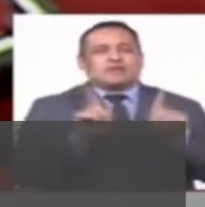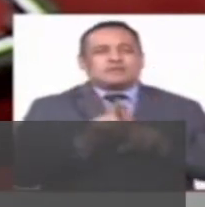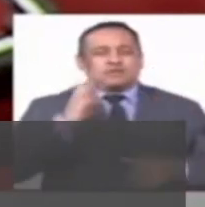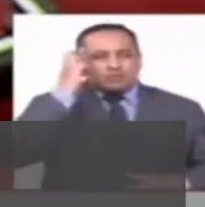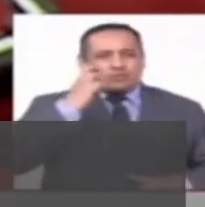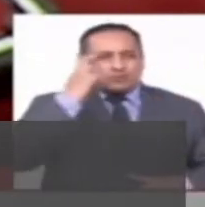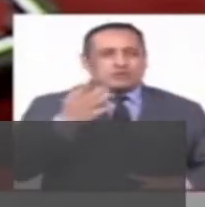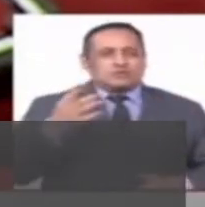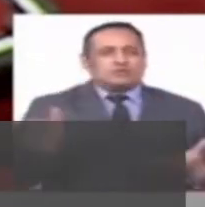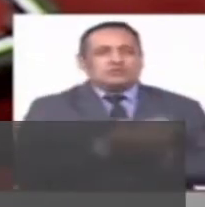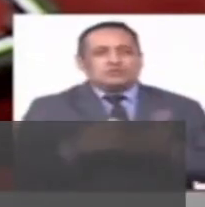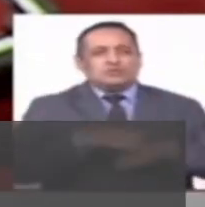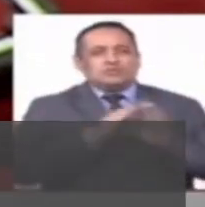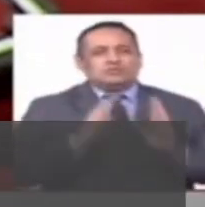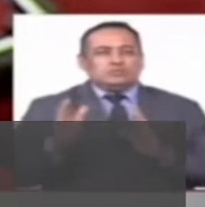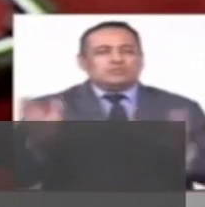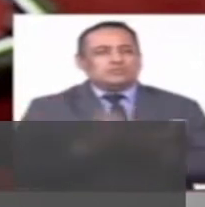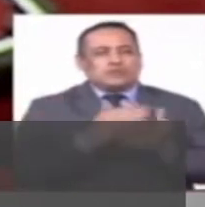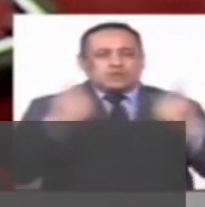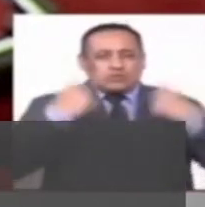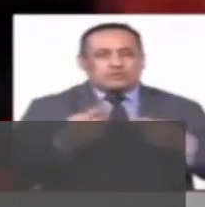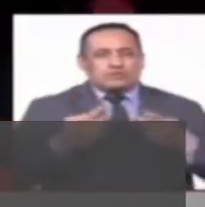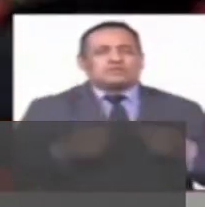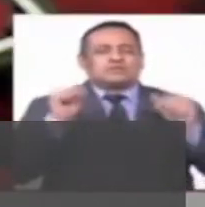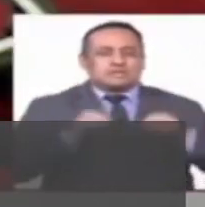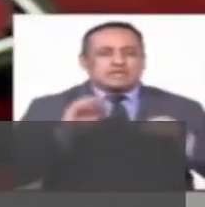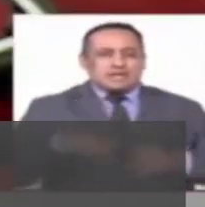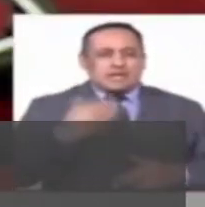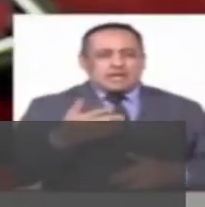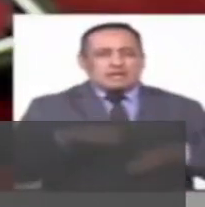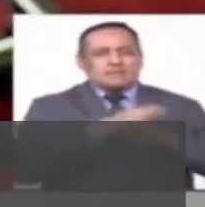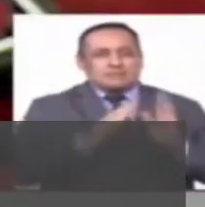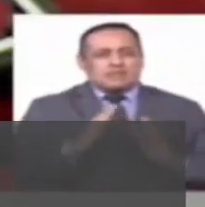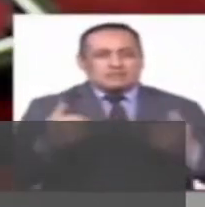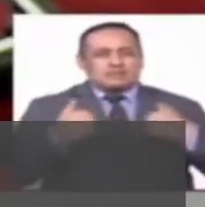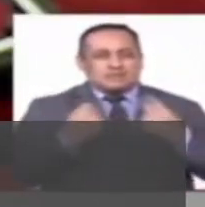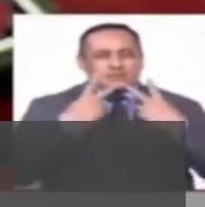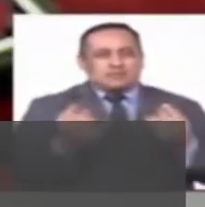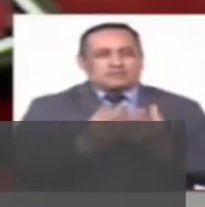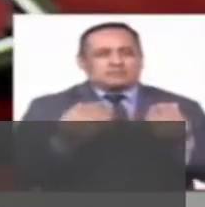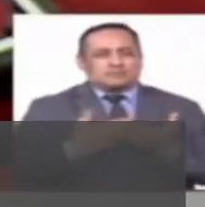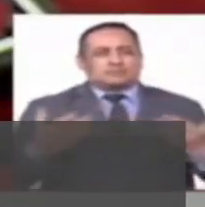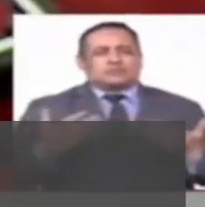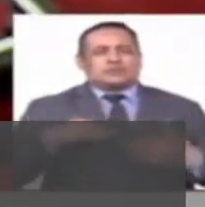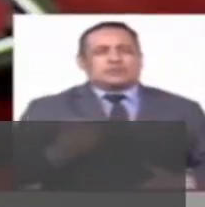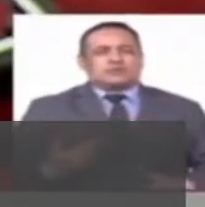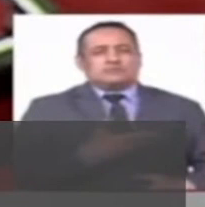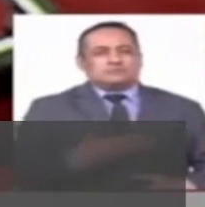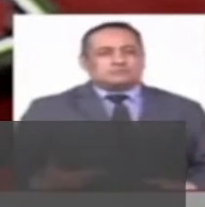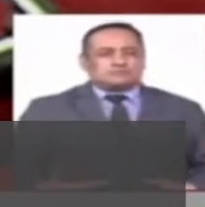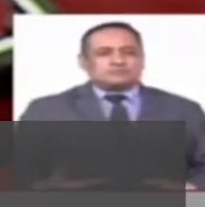políticas no hay planes no hay estrategias si hay planes estamos llena de planes señor